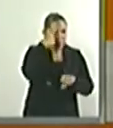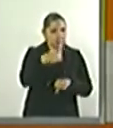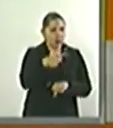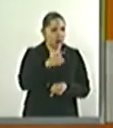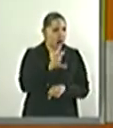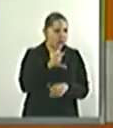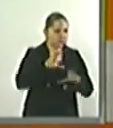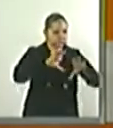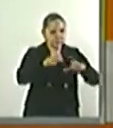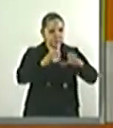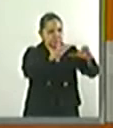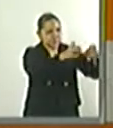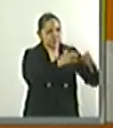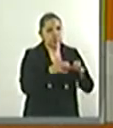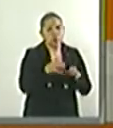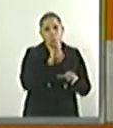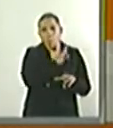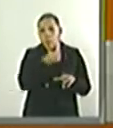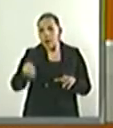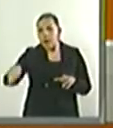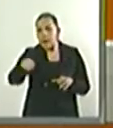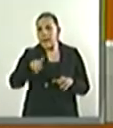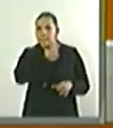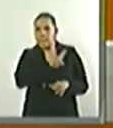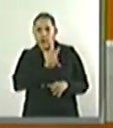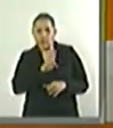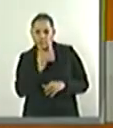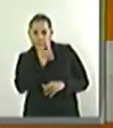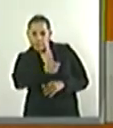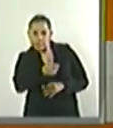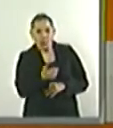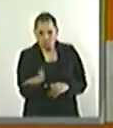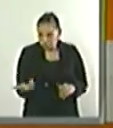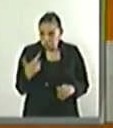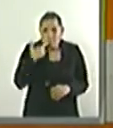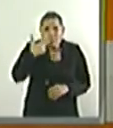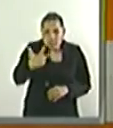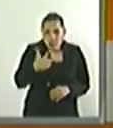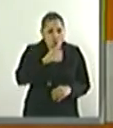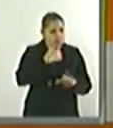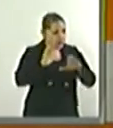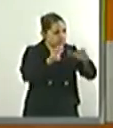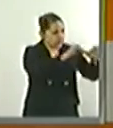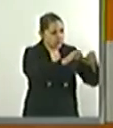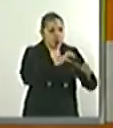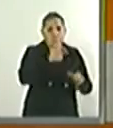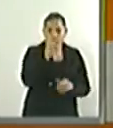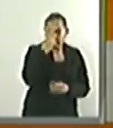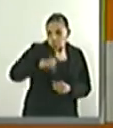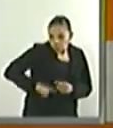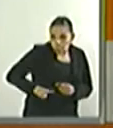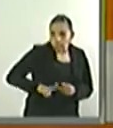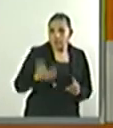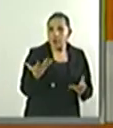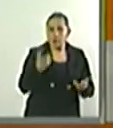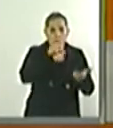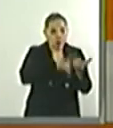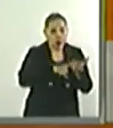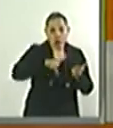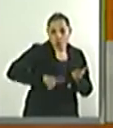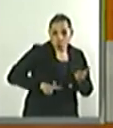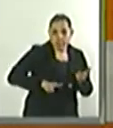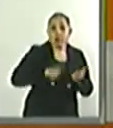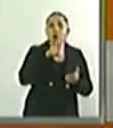hacer universidades públicas que no sería más fácil abrir más matrículas en las universidades ya